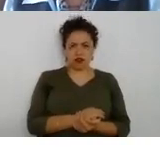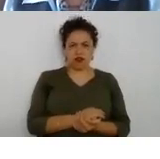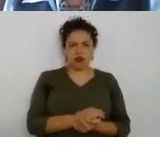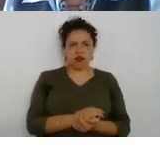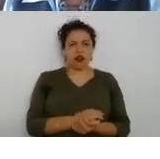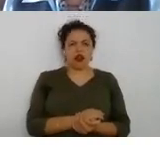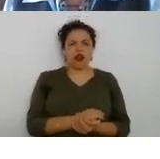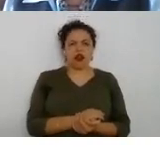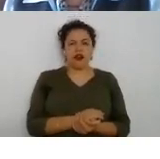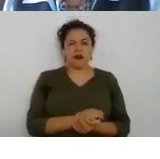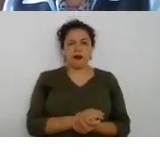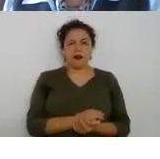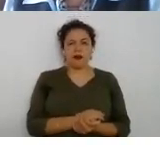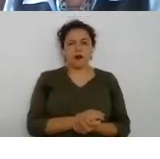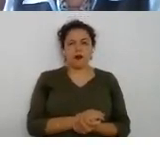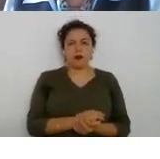Porque